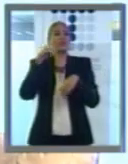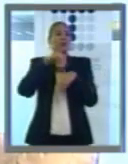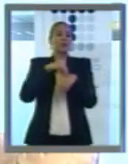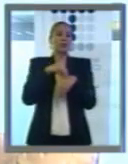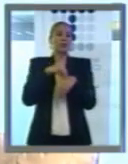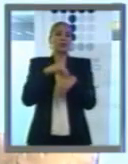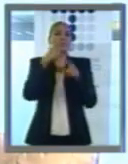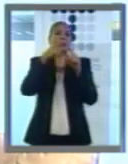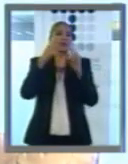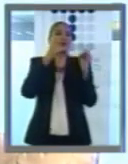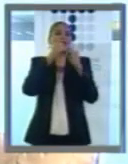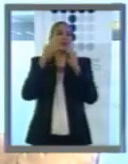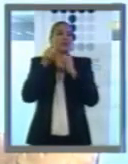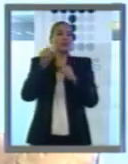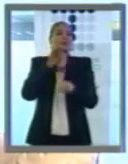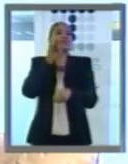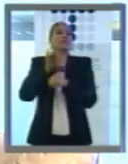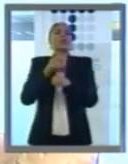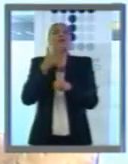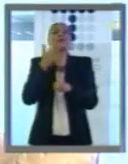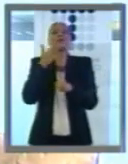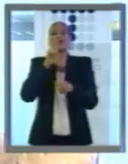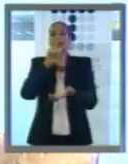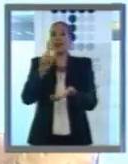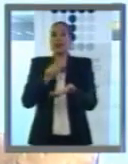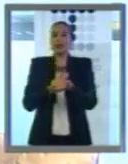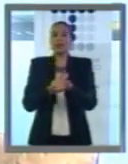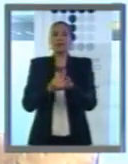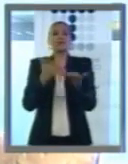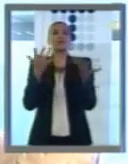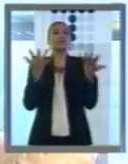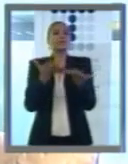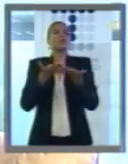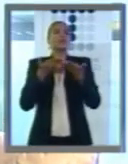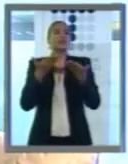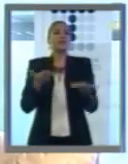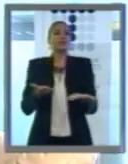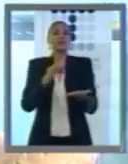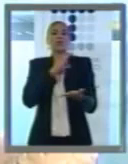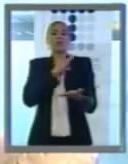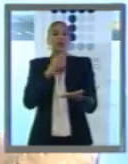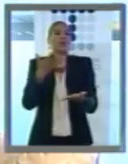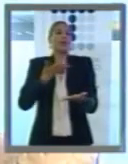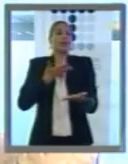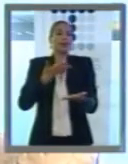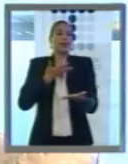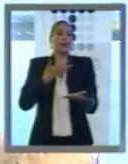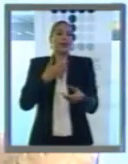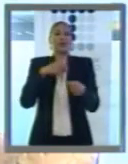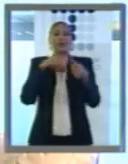los órganos garantes y pues generando la posibilidad de que los tres niveles de